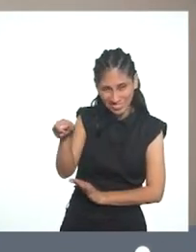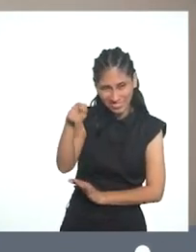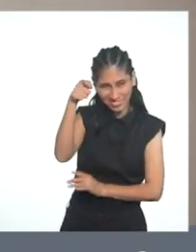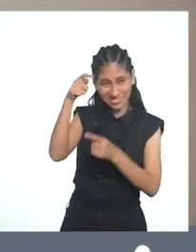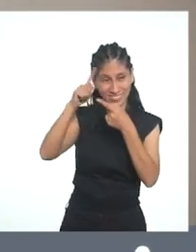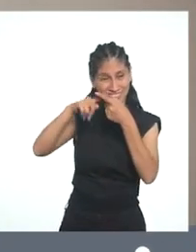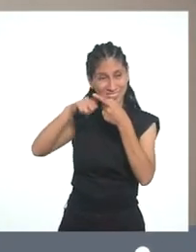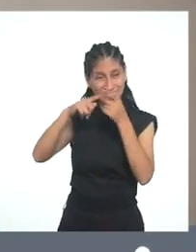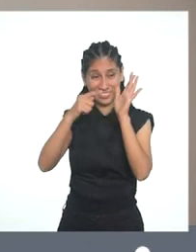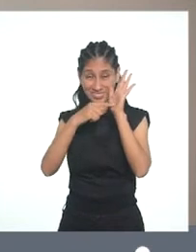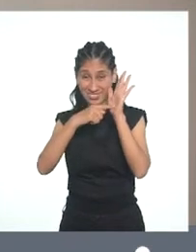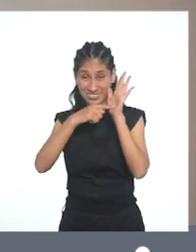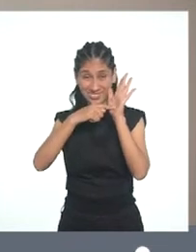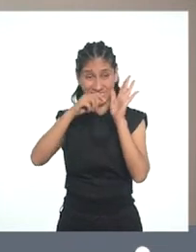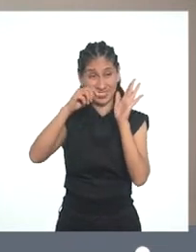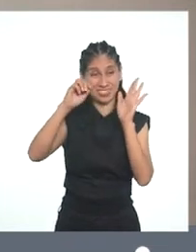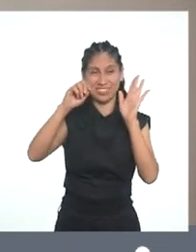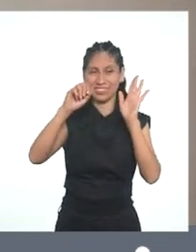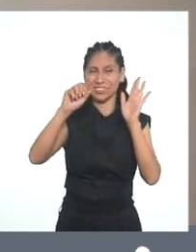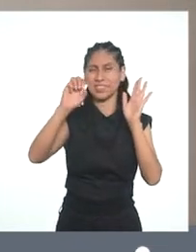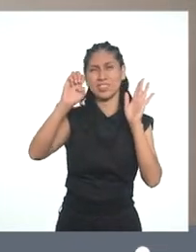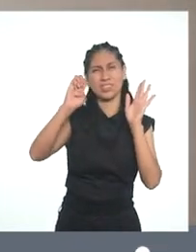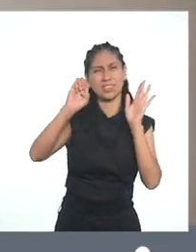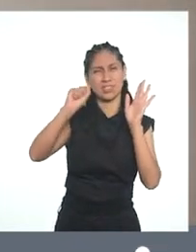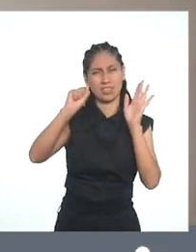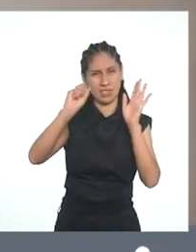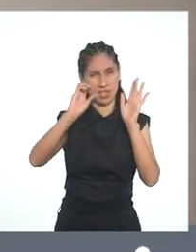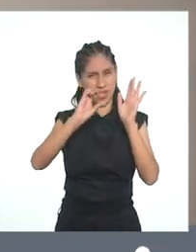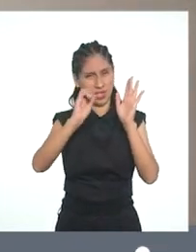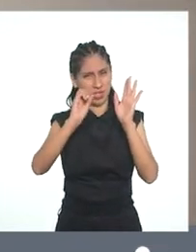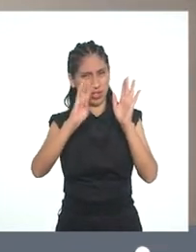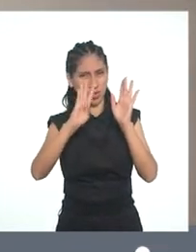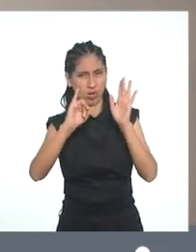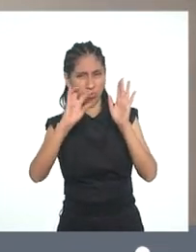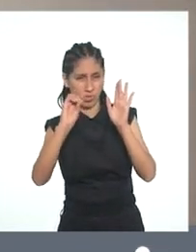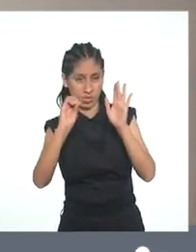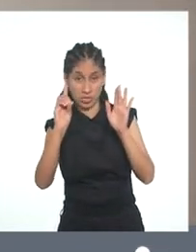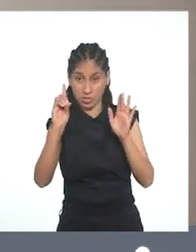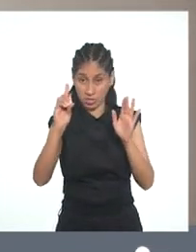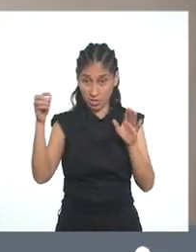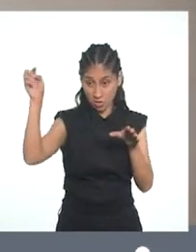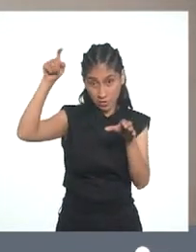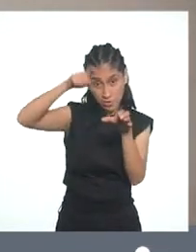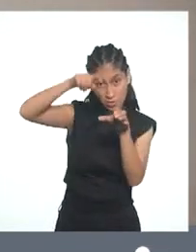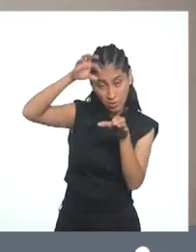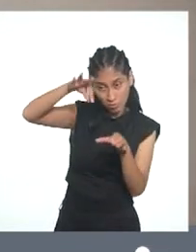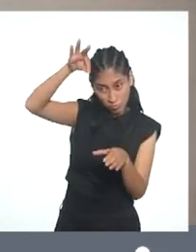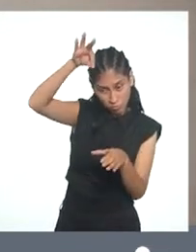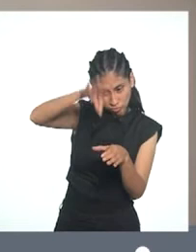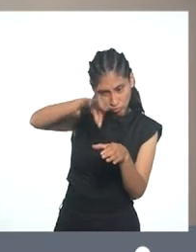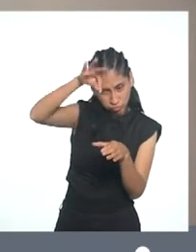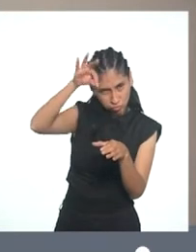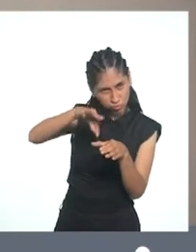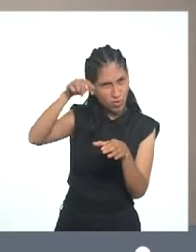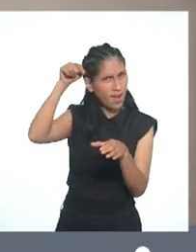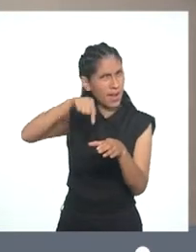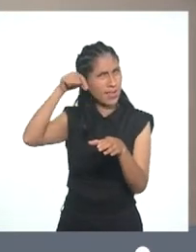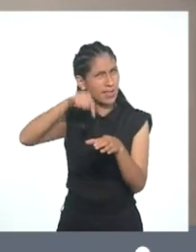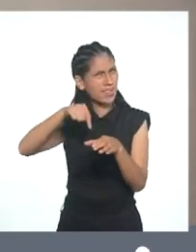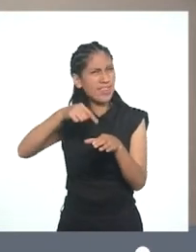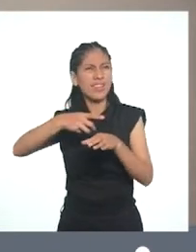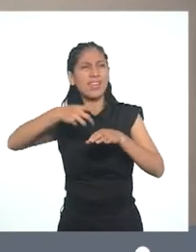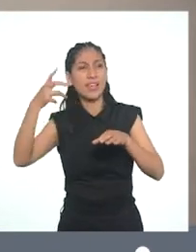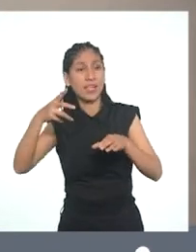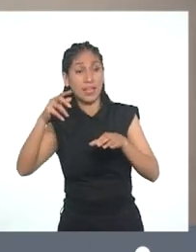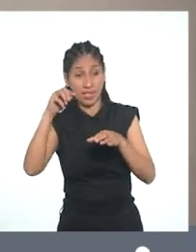Y aquí está el SCOBY. El SCOBY va a ser introducido en este pomo de vidrio de boca ancha. Aquí